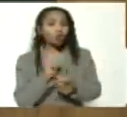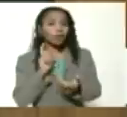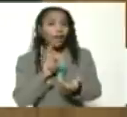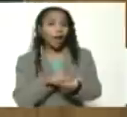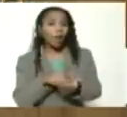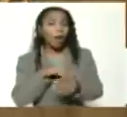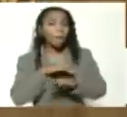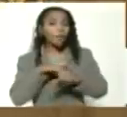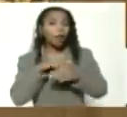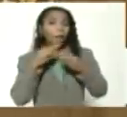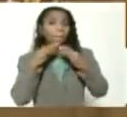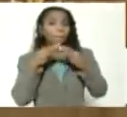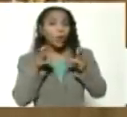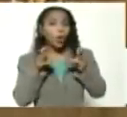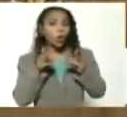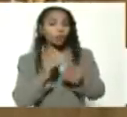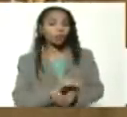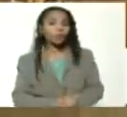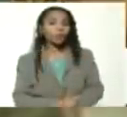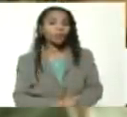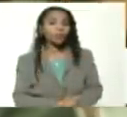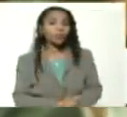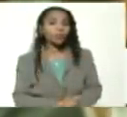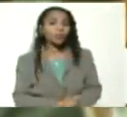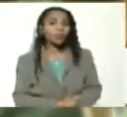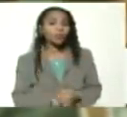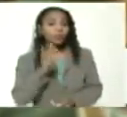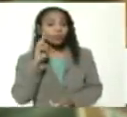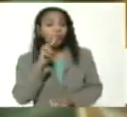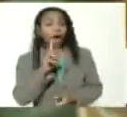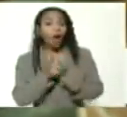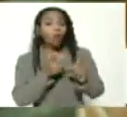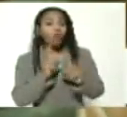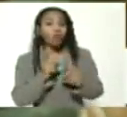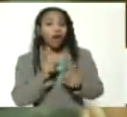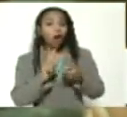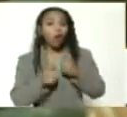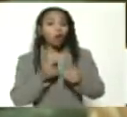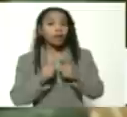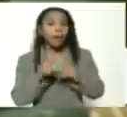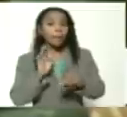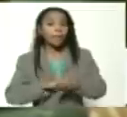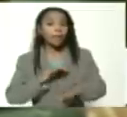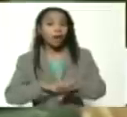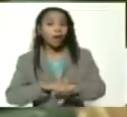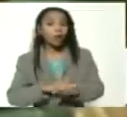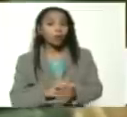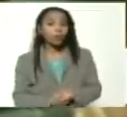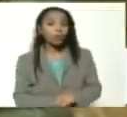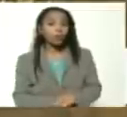al Ministerio Público, develamos algunas tramas ocurridas en la faja petrolífera